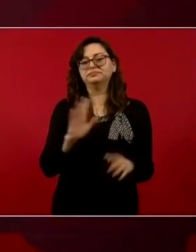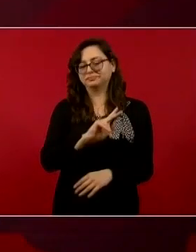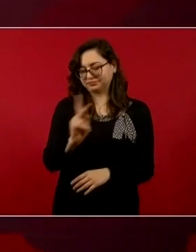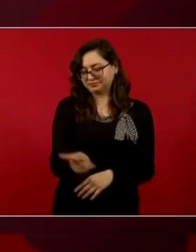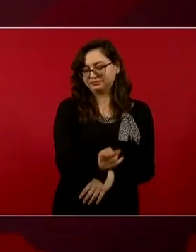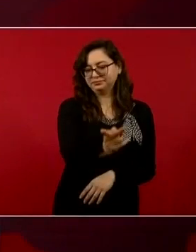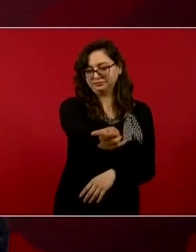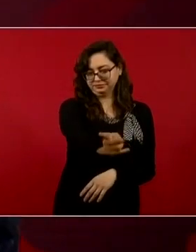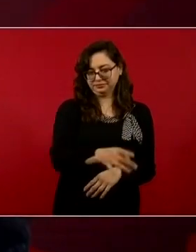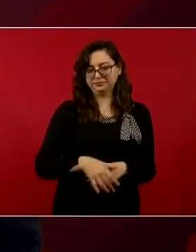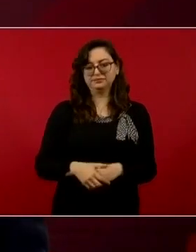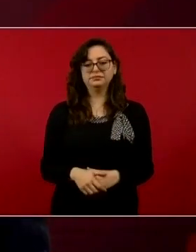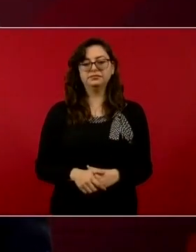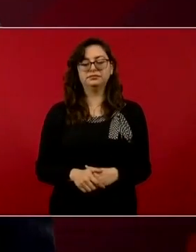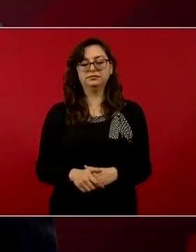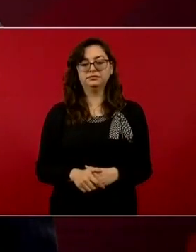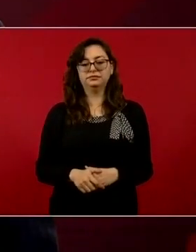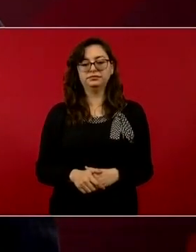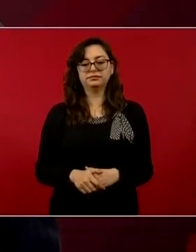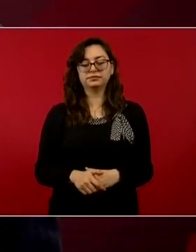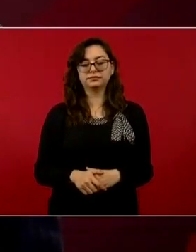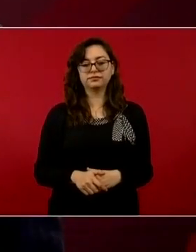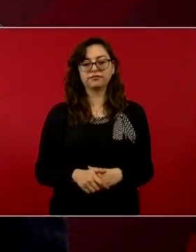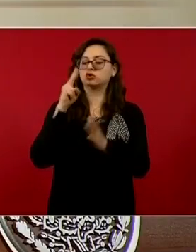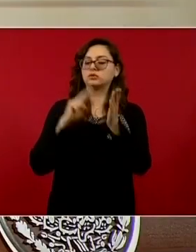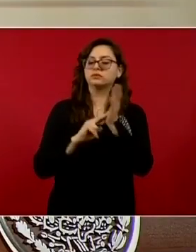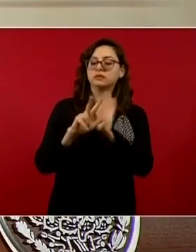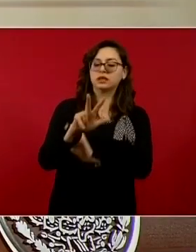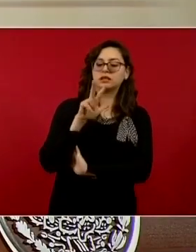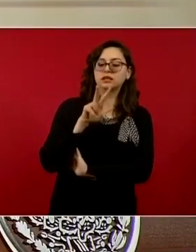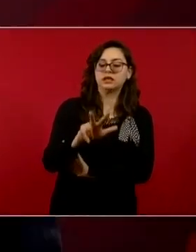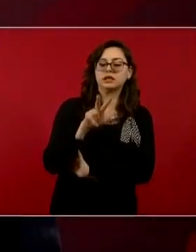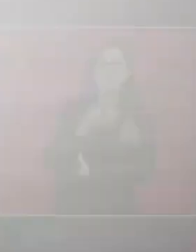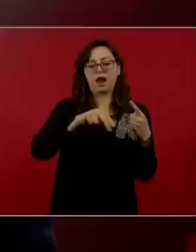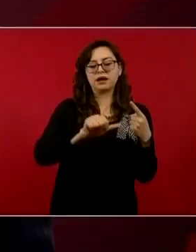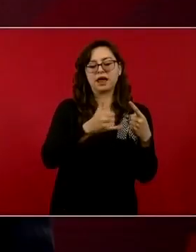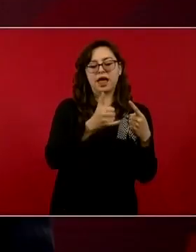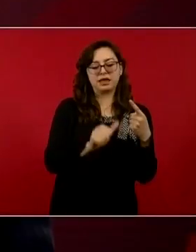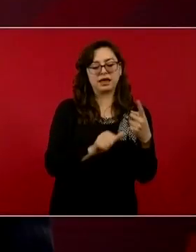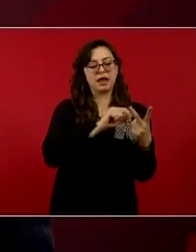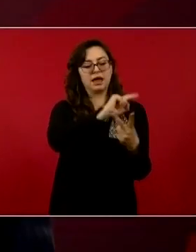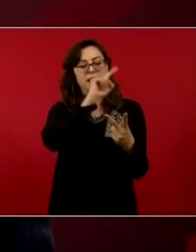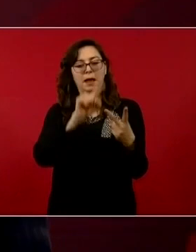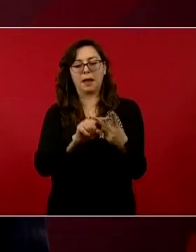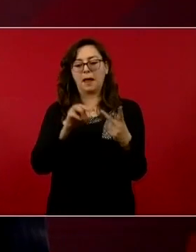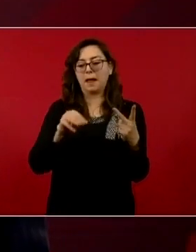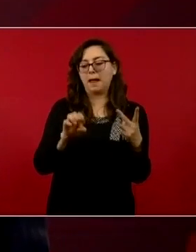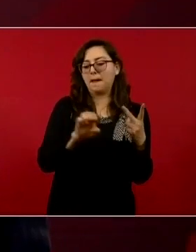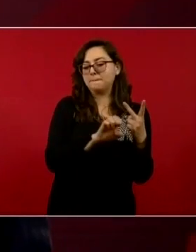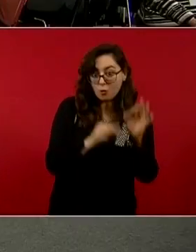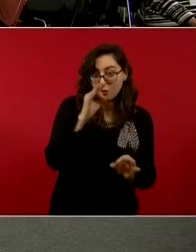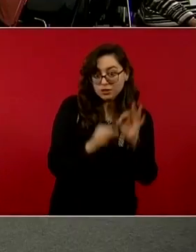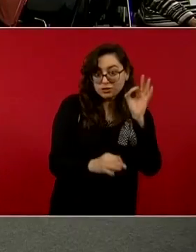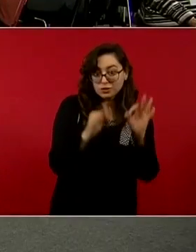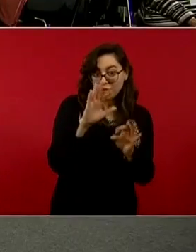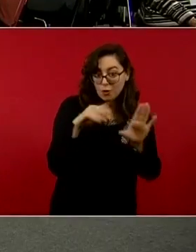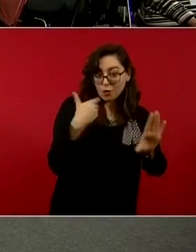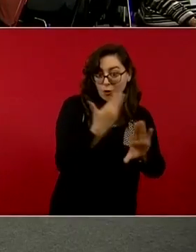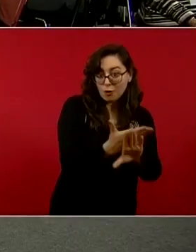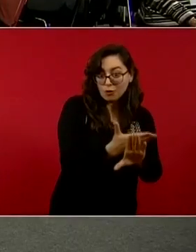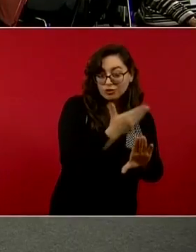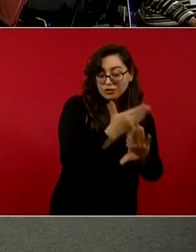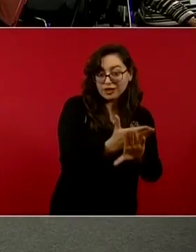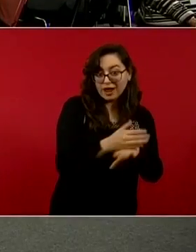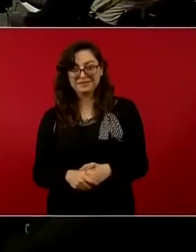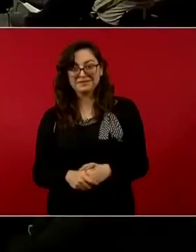creen que se hubiese ganado Anaya omit hubieran juzgado a García Luna verdad que